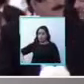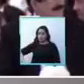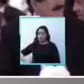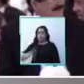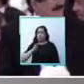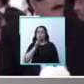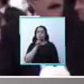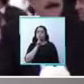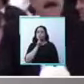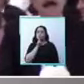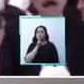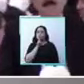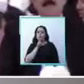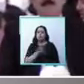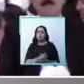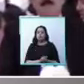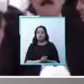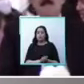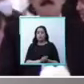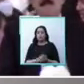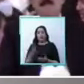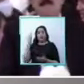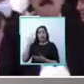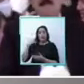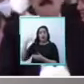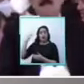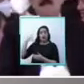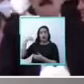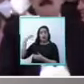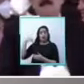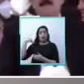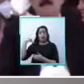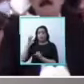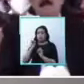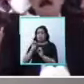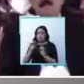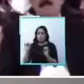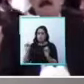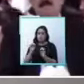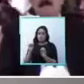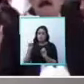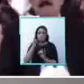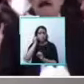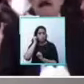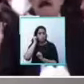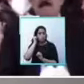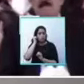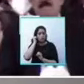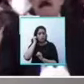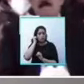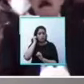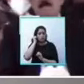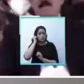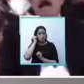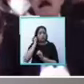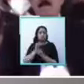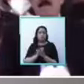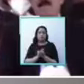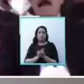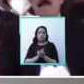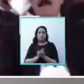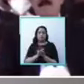porque eso pues deteriora la imagen del proyecto político. Pero sigue siendo, ¿verdad?, un proyecto esperanzador,